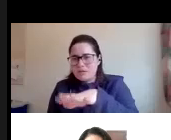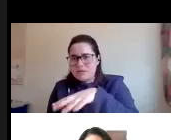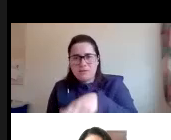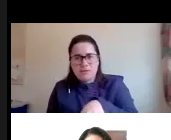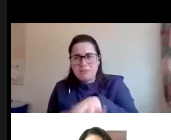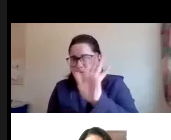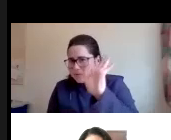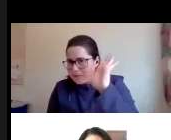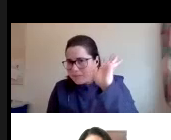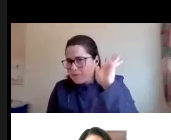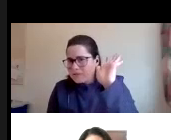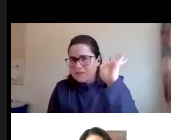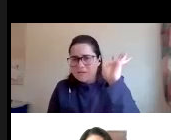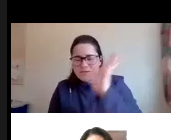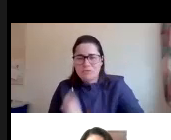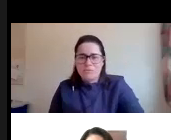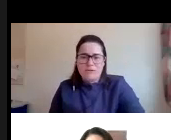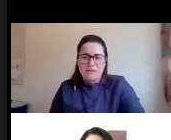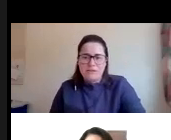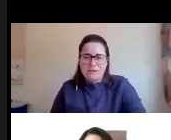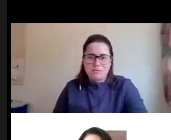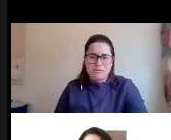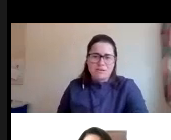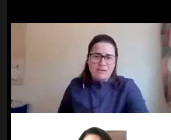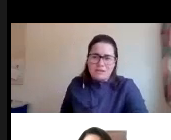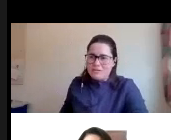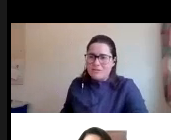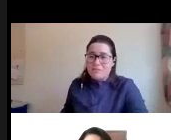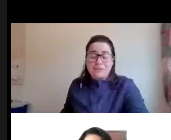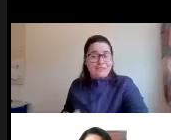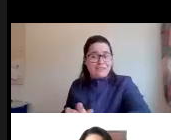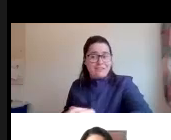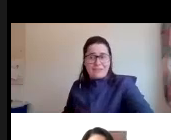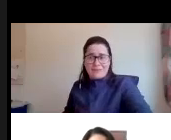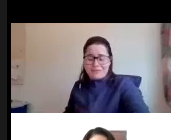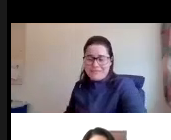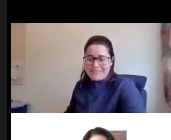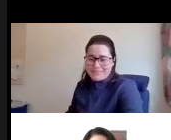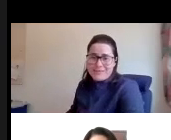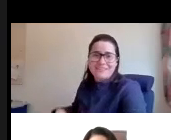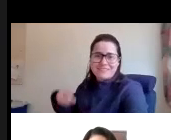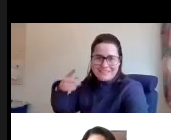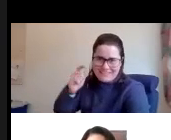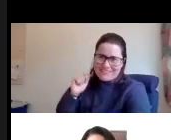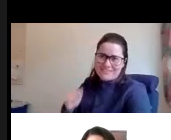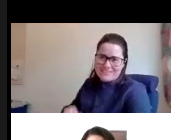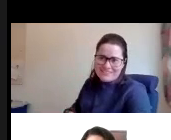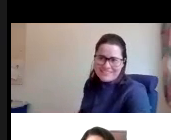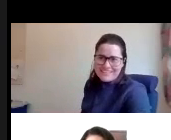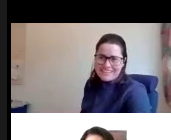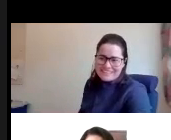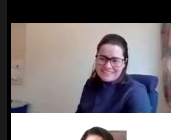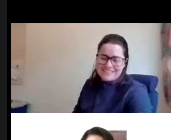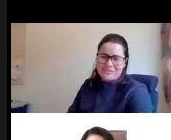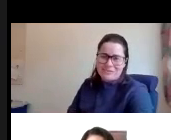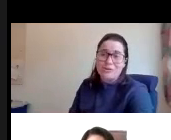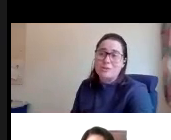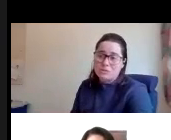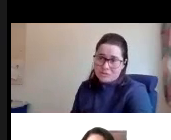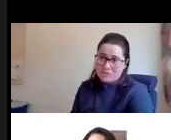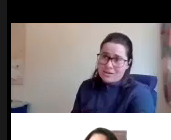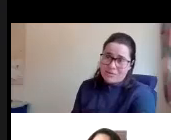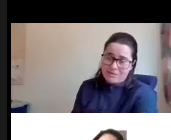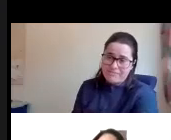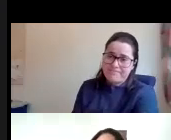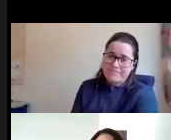por si cualquier cosa, también me pueden escribir. Yo estoy súper abierta. Me gusta trabajar en otras partes. Si quieren trabajar en Guatemala también, sería con esta universidad, que es donde todavía